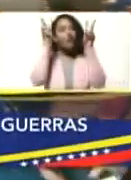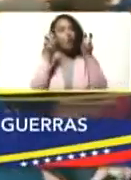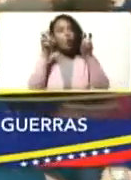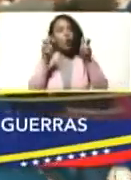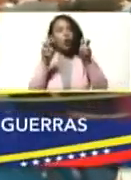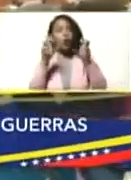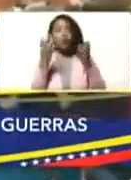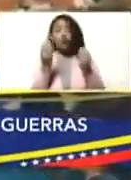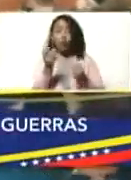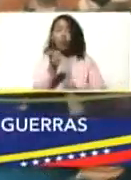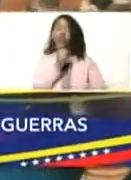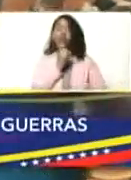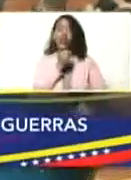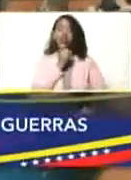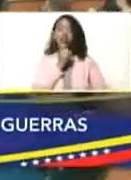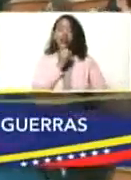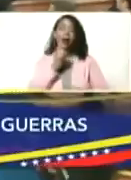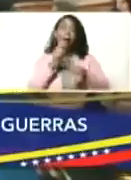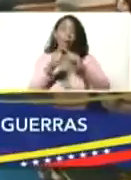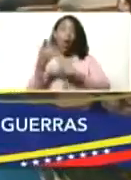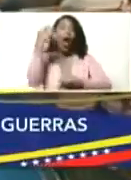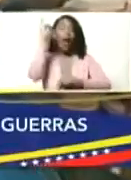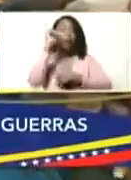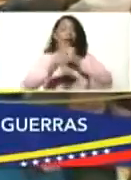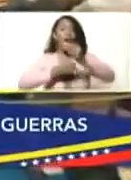difícil, pero que hay que andar.